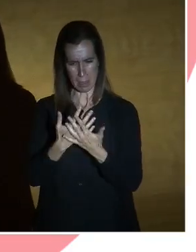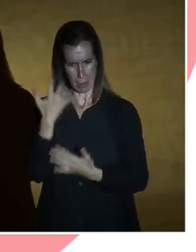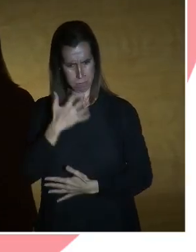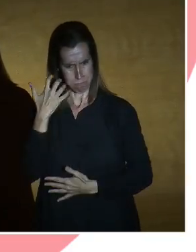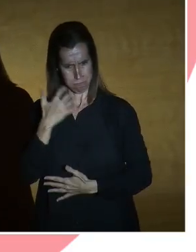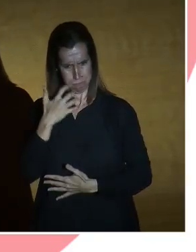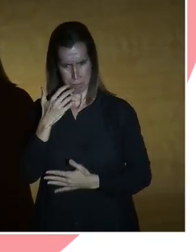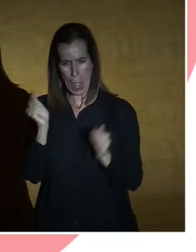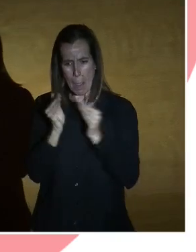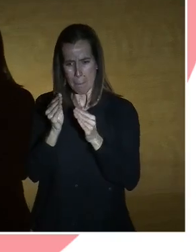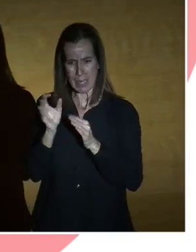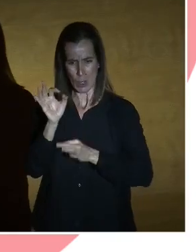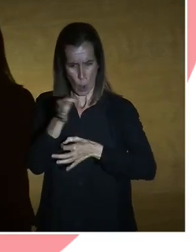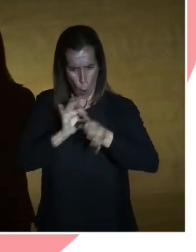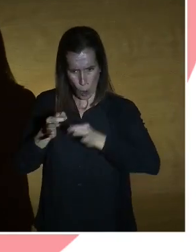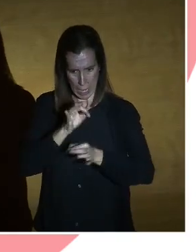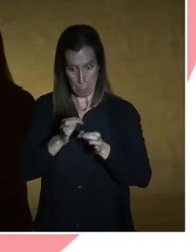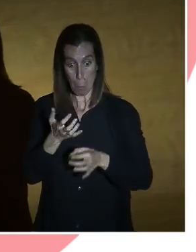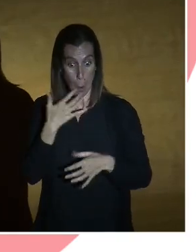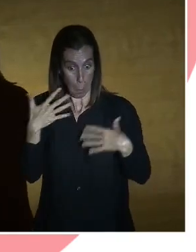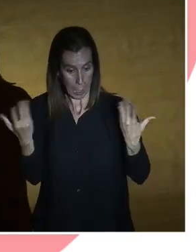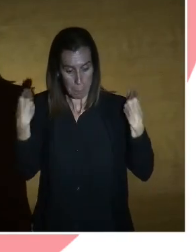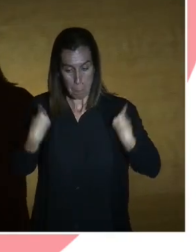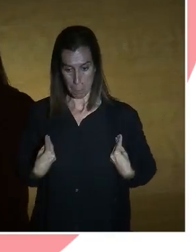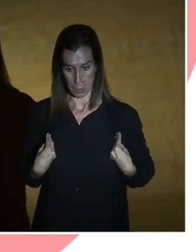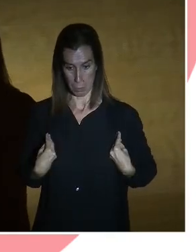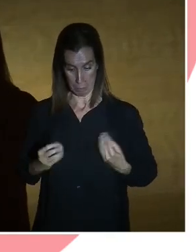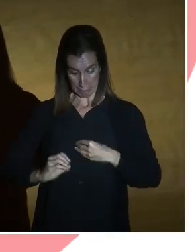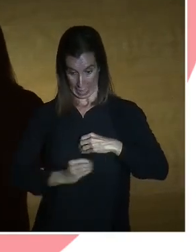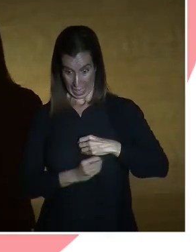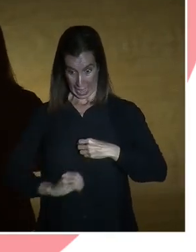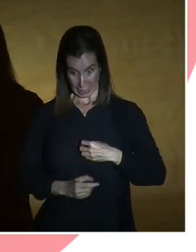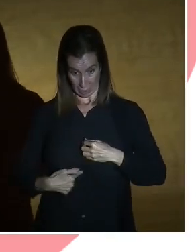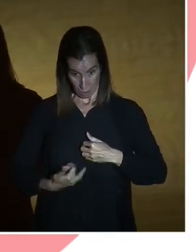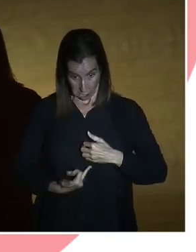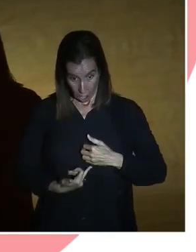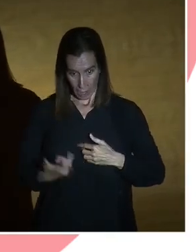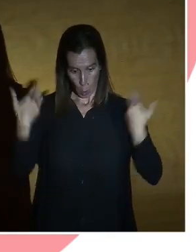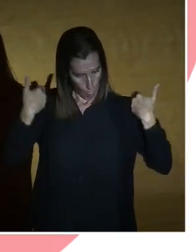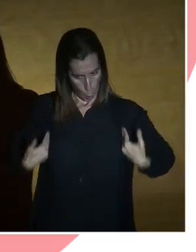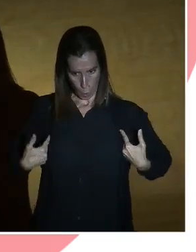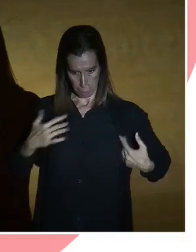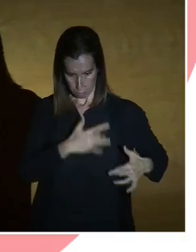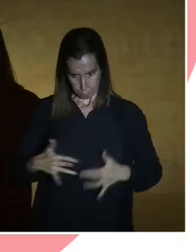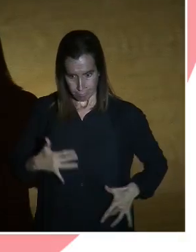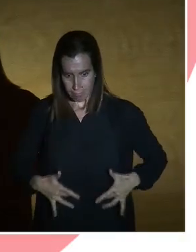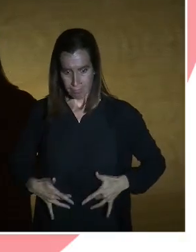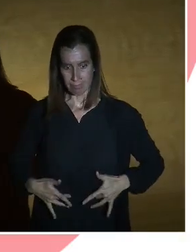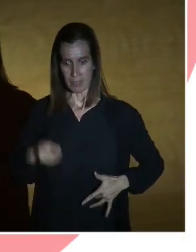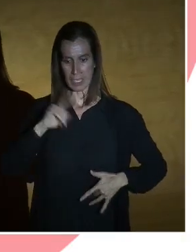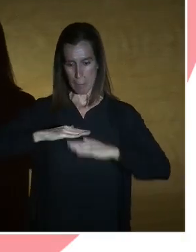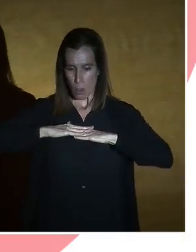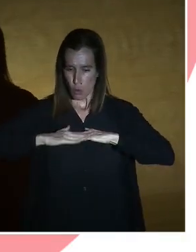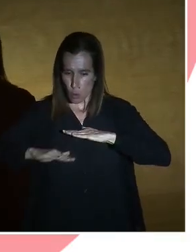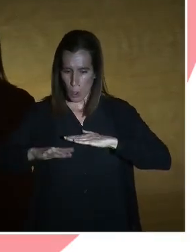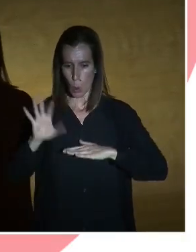de microorganismos. Por ejemplo, las que tenemos en nuestro intestino, en otras partes de nuestro cuerpo, en muestras de